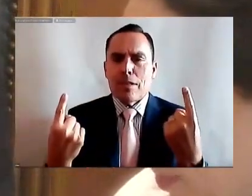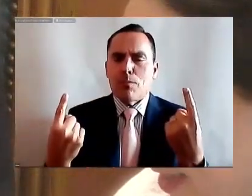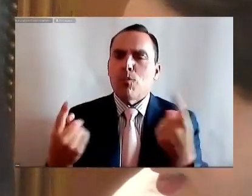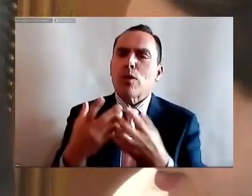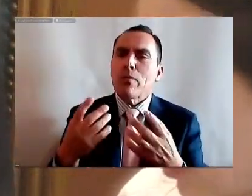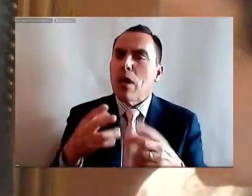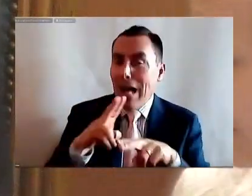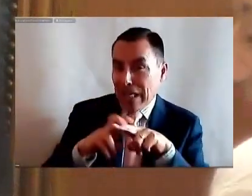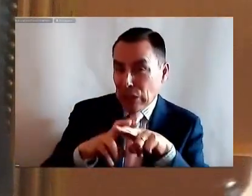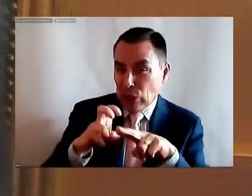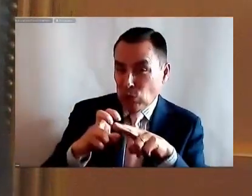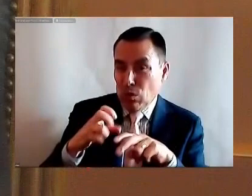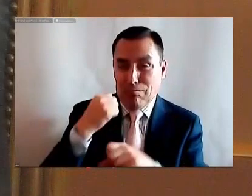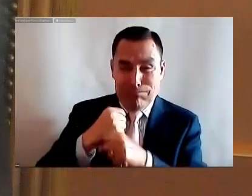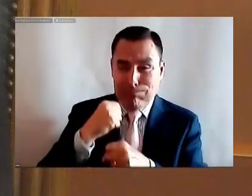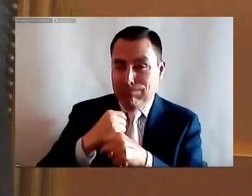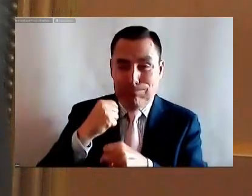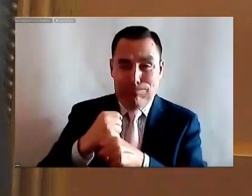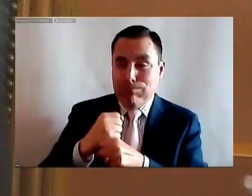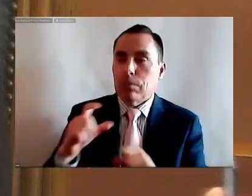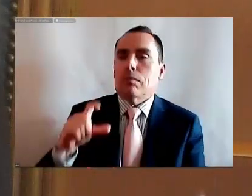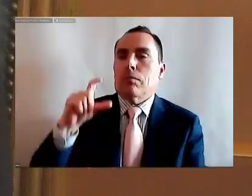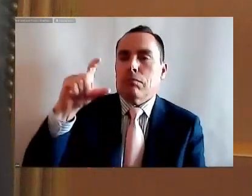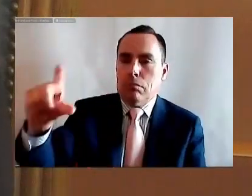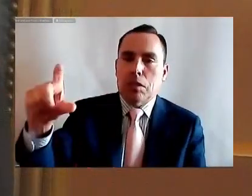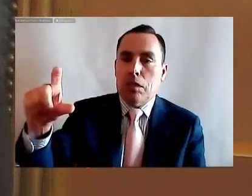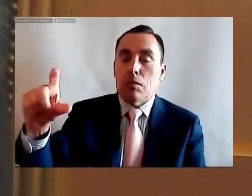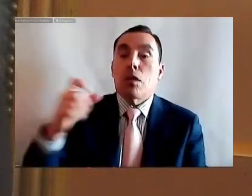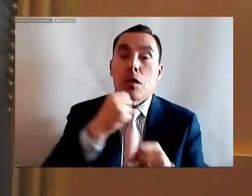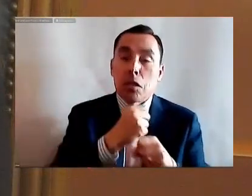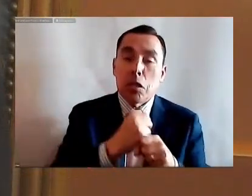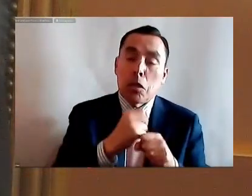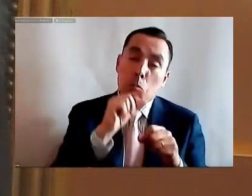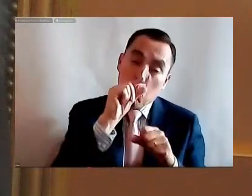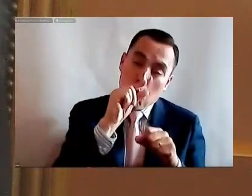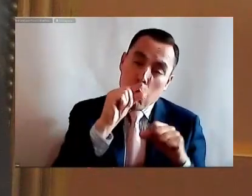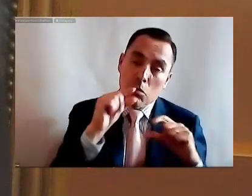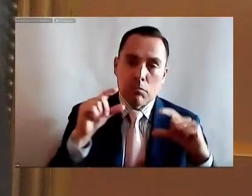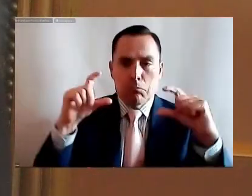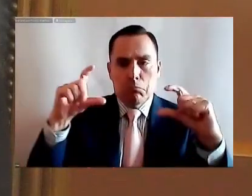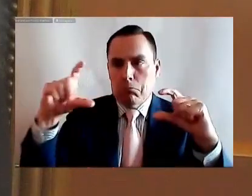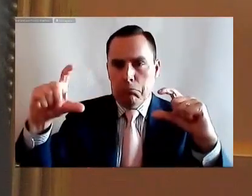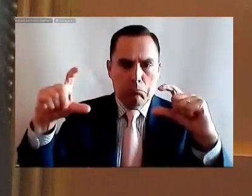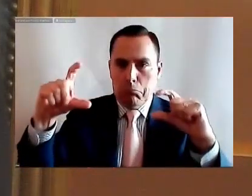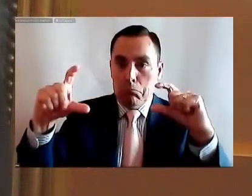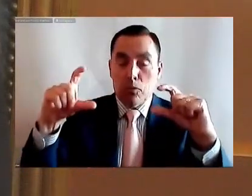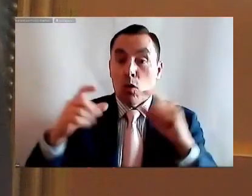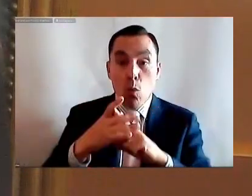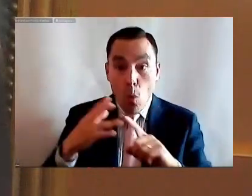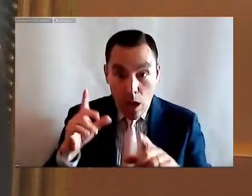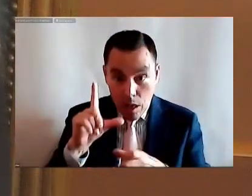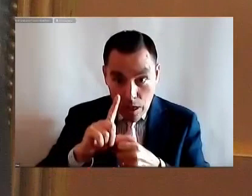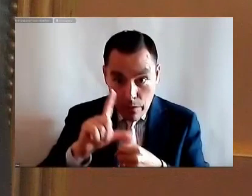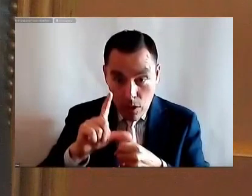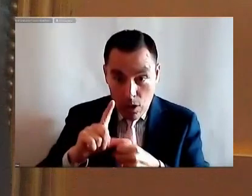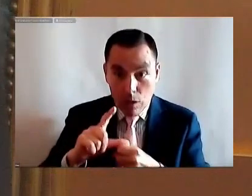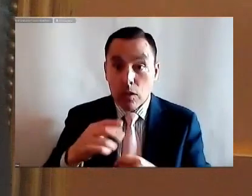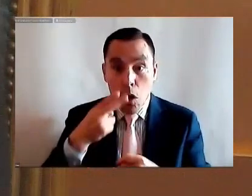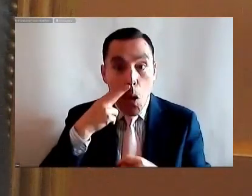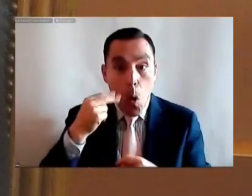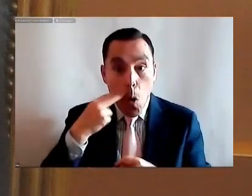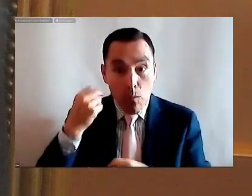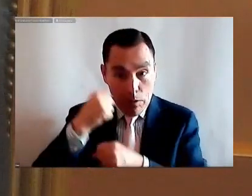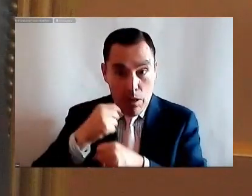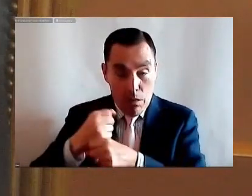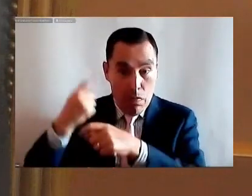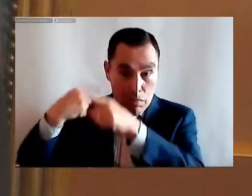tiene esa connotación que un poco insinúa la pregunta, que las trayectorias laborales más antiguas son de los hombres. Entonces, cuando uno le pone el acento